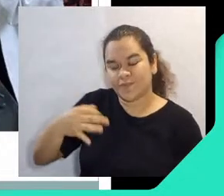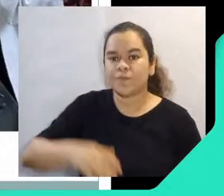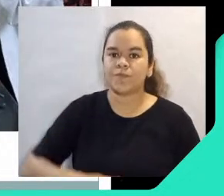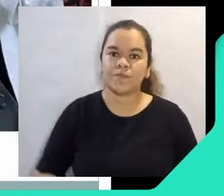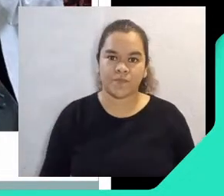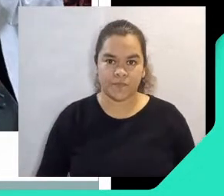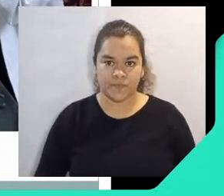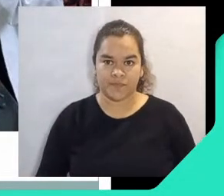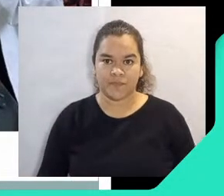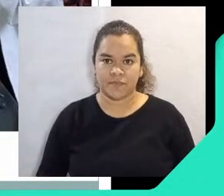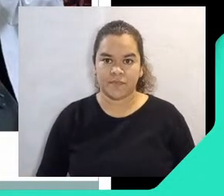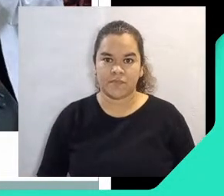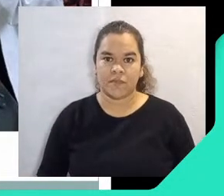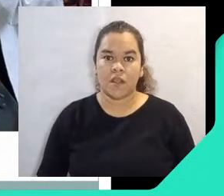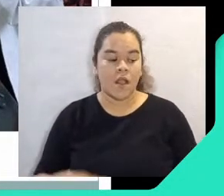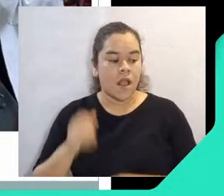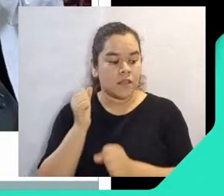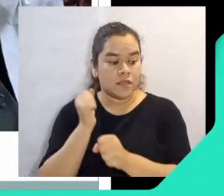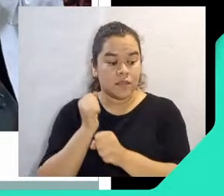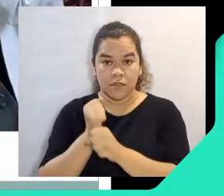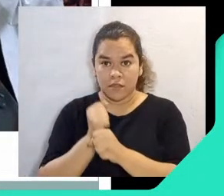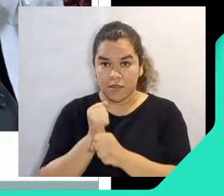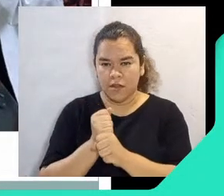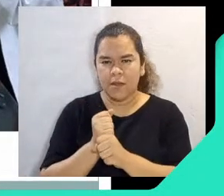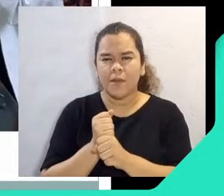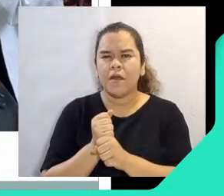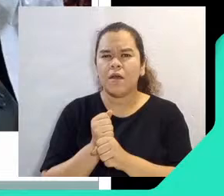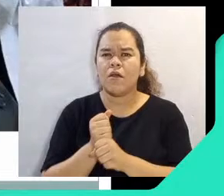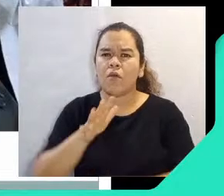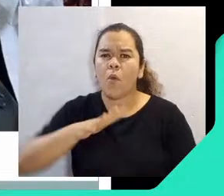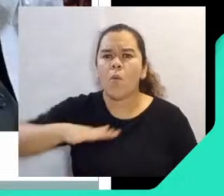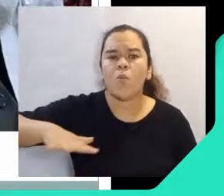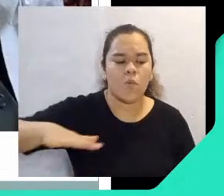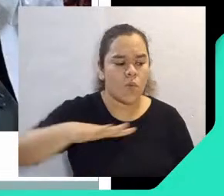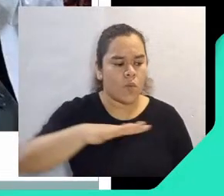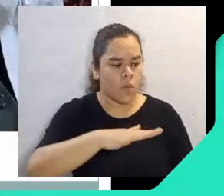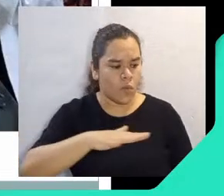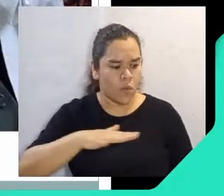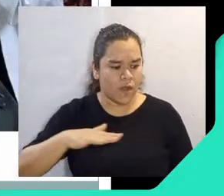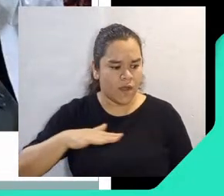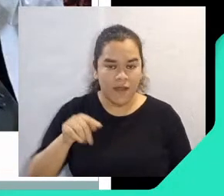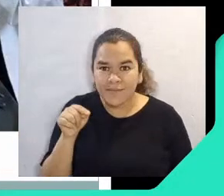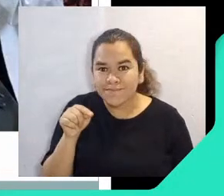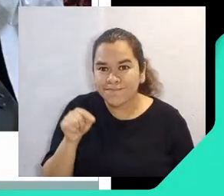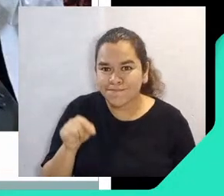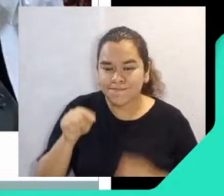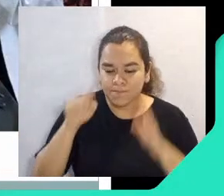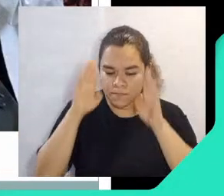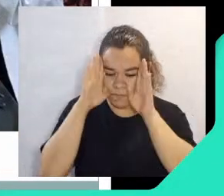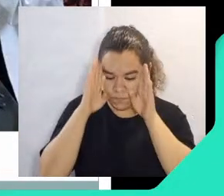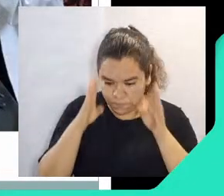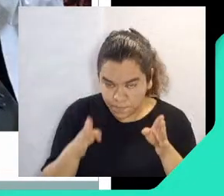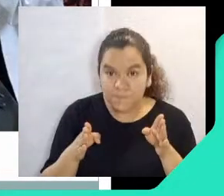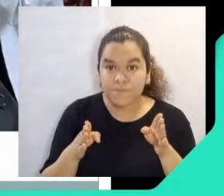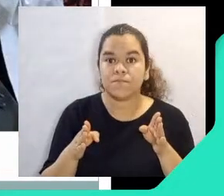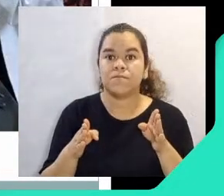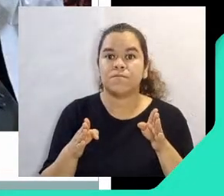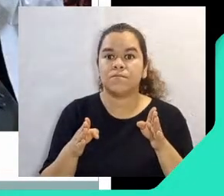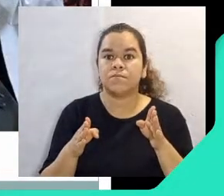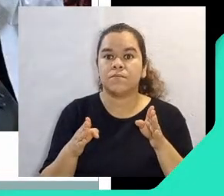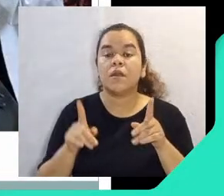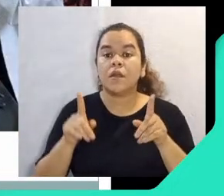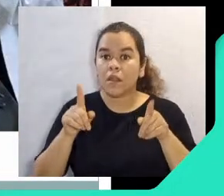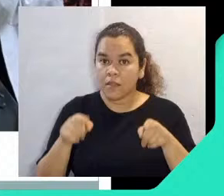El trabajo es un trabajo muy de mesada, muy vinculado, vincula distintas ciencias, eso